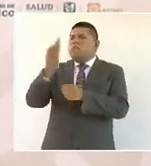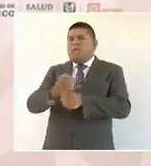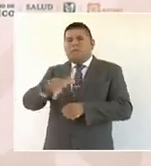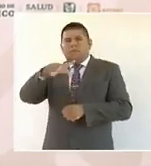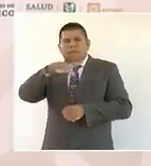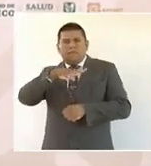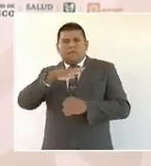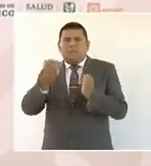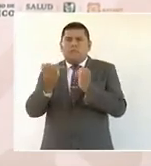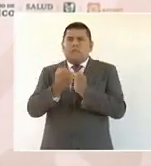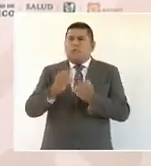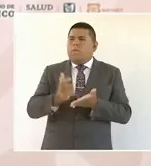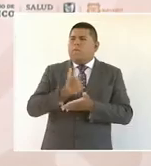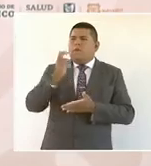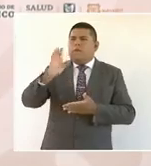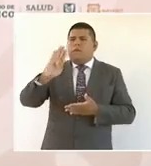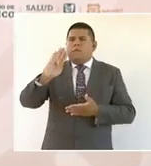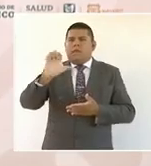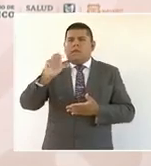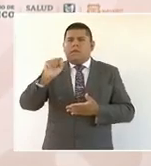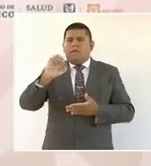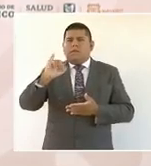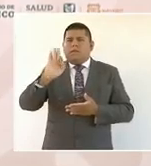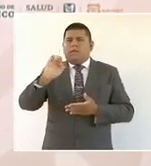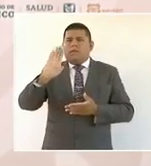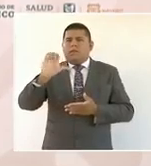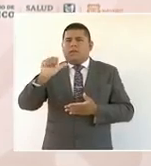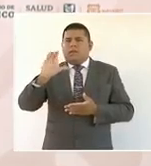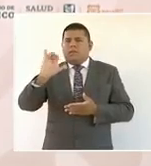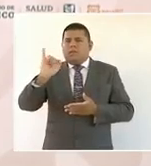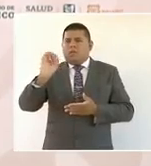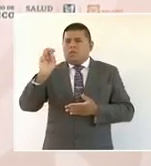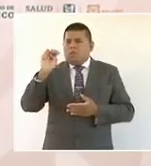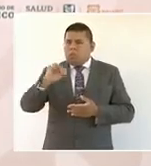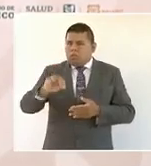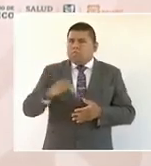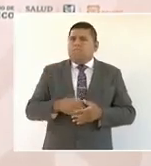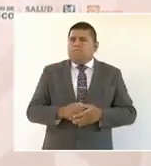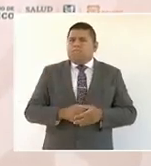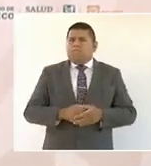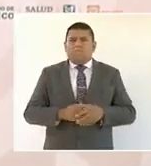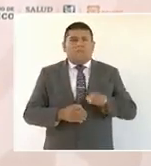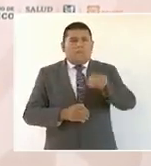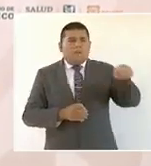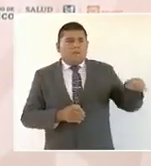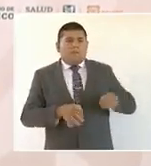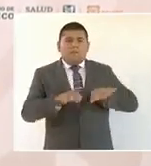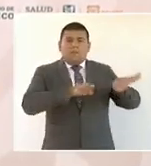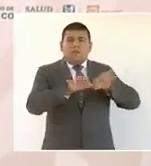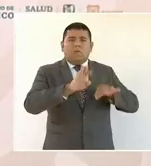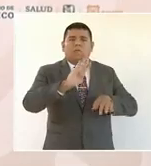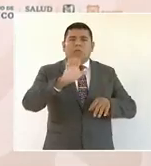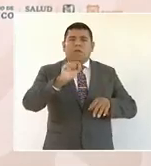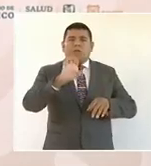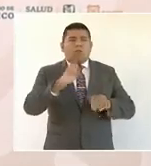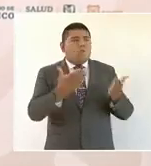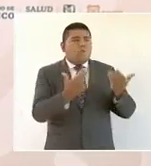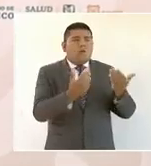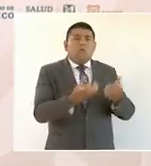la basificación. ¿Saben cuántos trabajadores heredamos sin